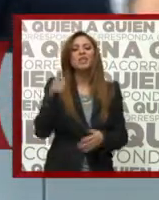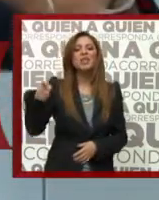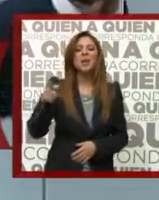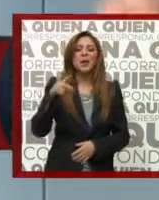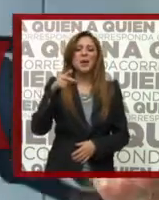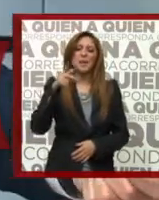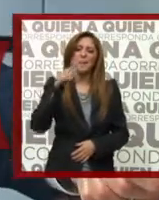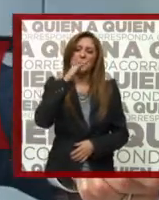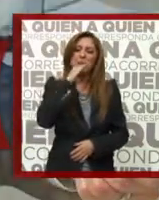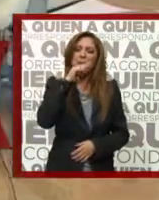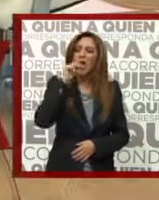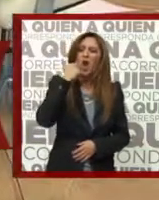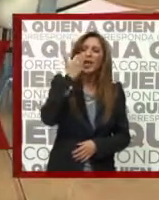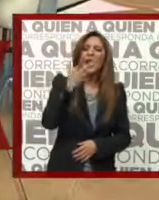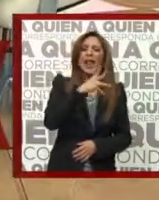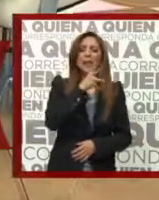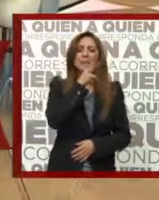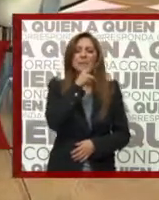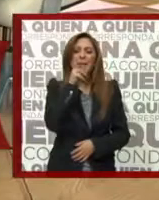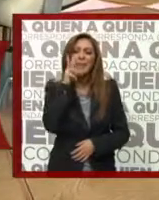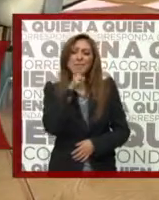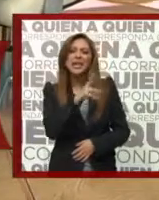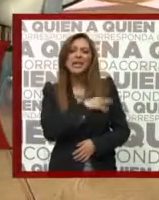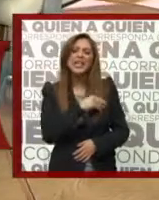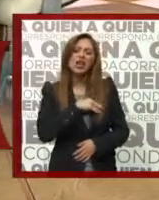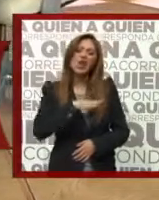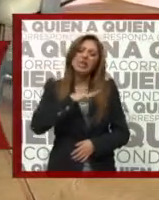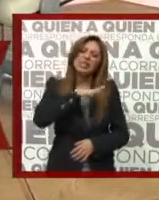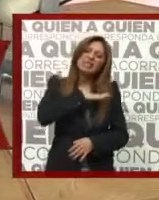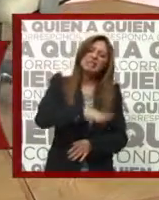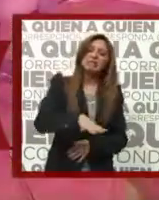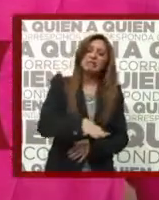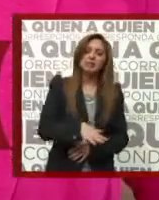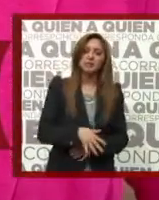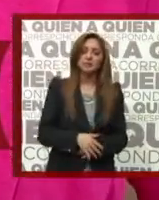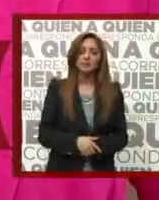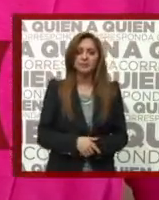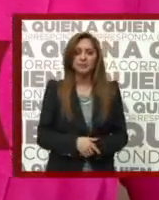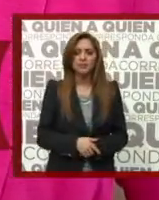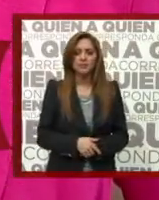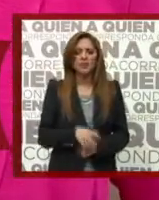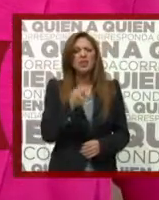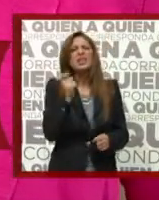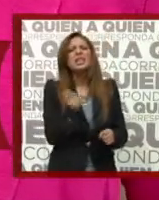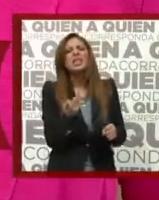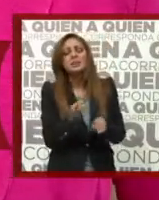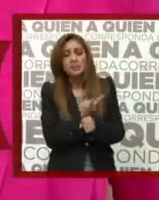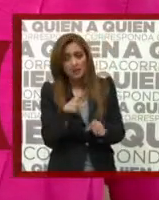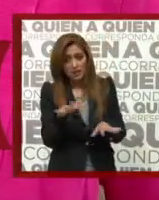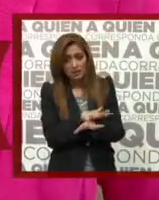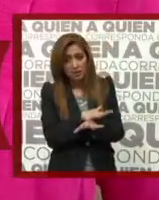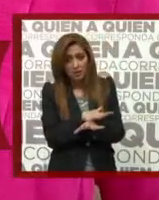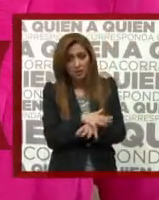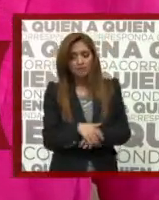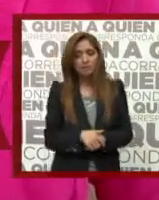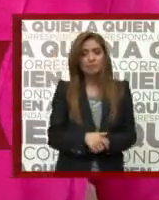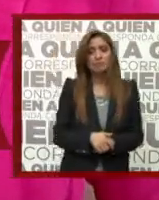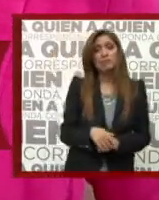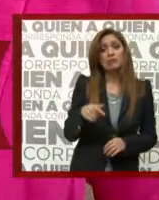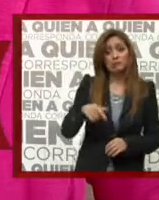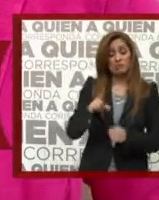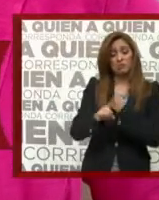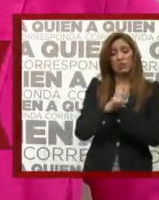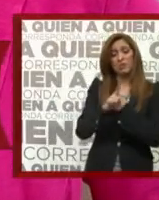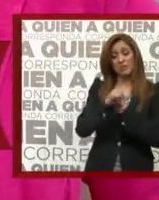como castigarlo. Tú desquites con los hijos. Fíjate que el problema... Esto está cambiando, ¿no? El problema es fuerte. Te voy a decir por qué.